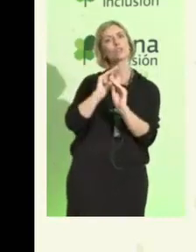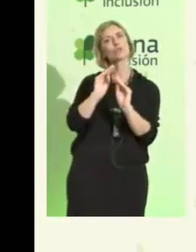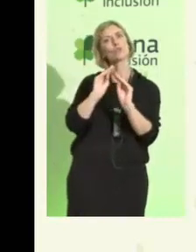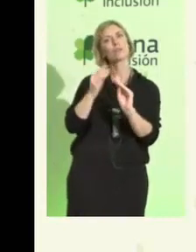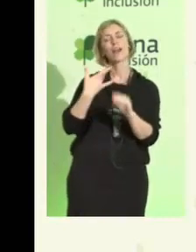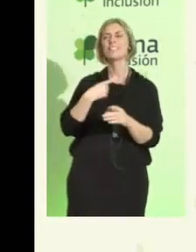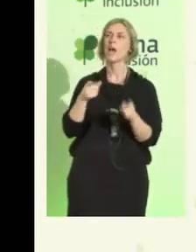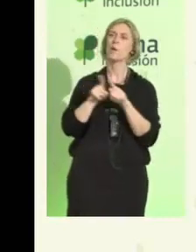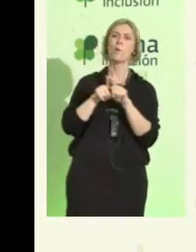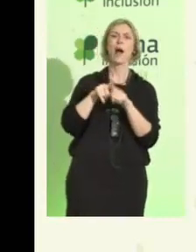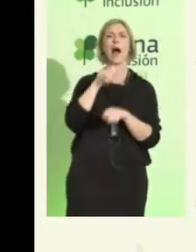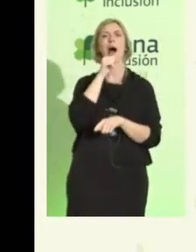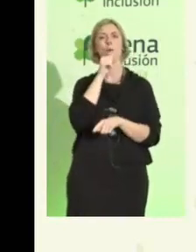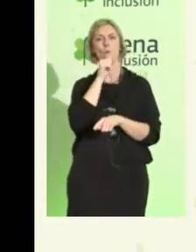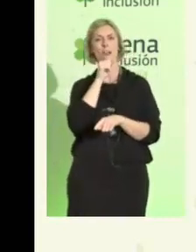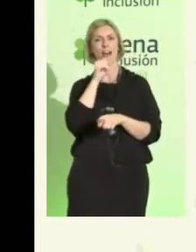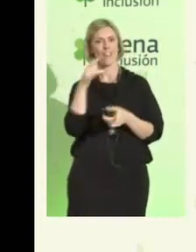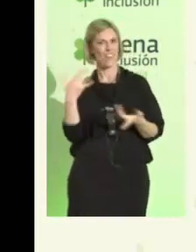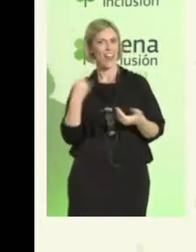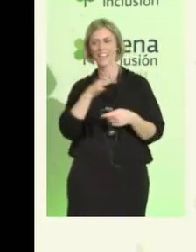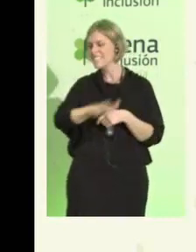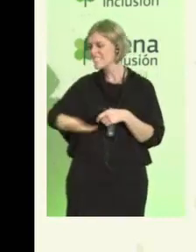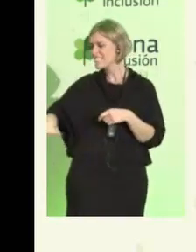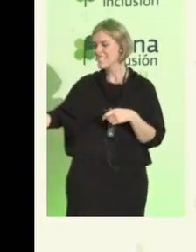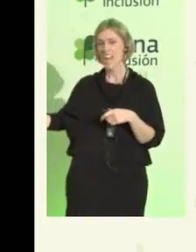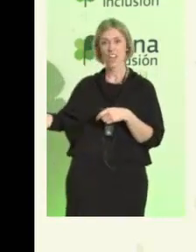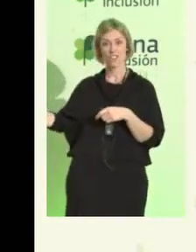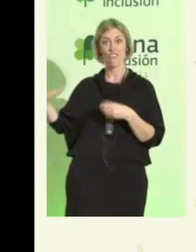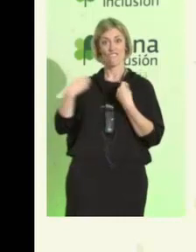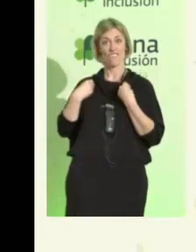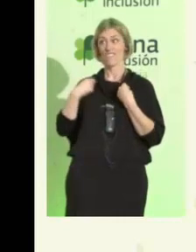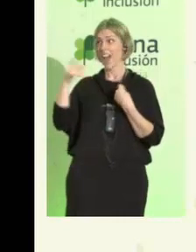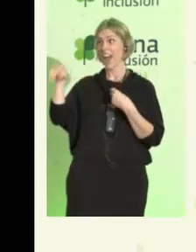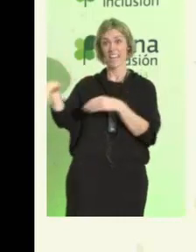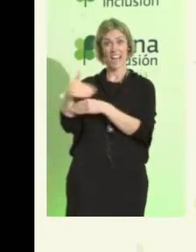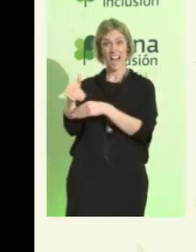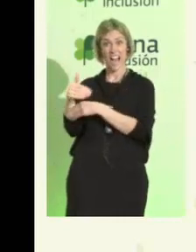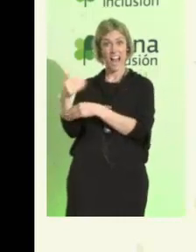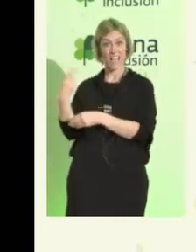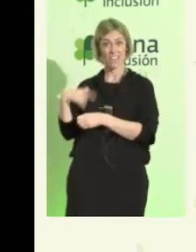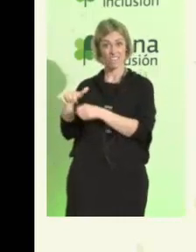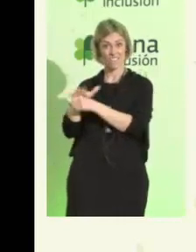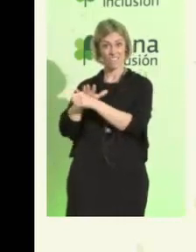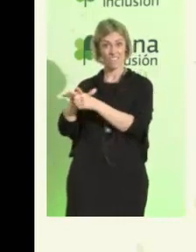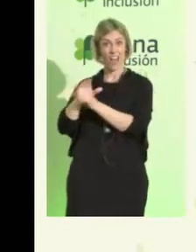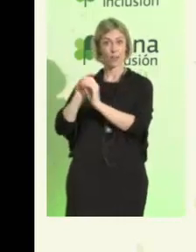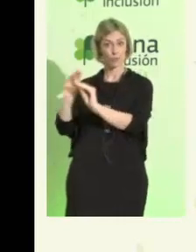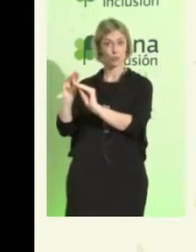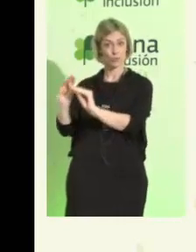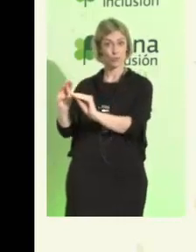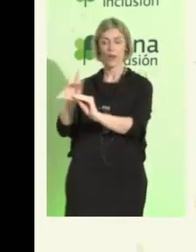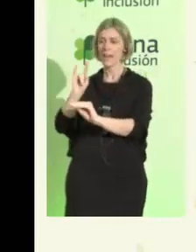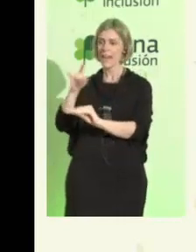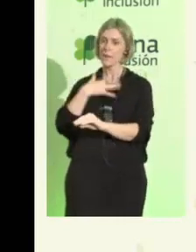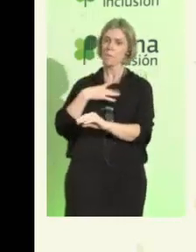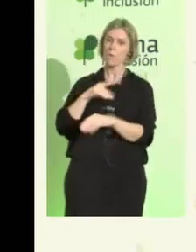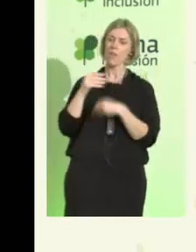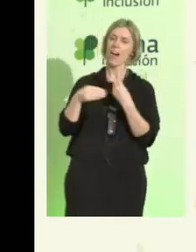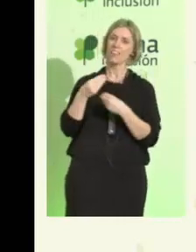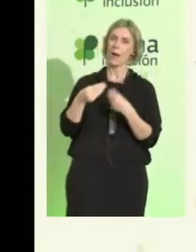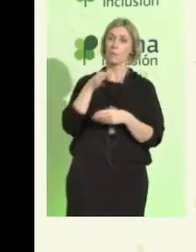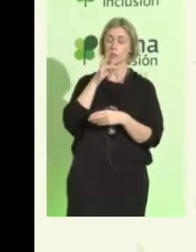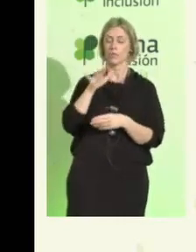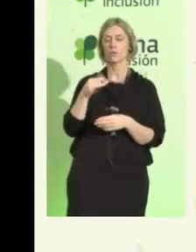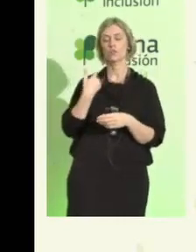se convirtió en la abuela de muchos niños que vivían en su calle. Y lo pudo hacer porque habíamos dedicado el tiempo